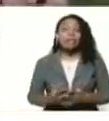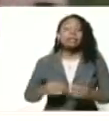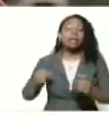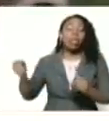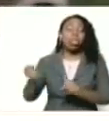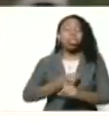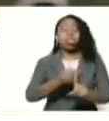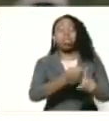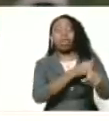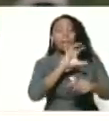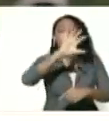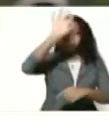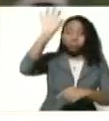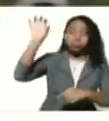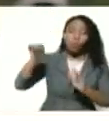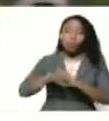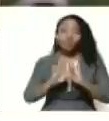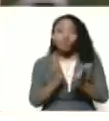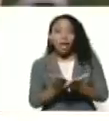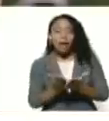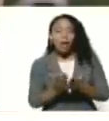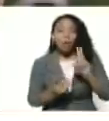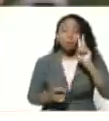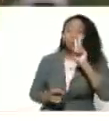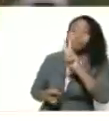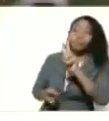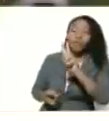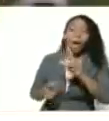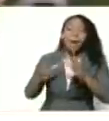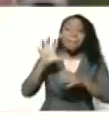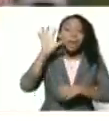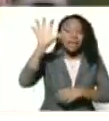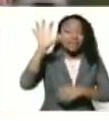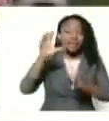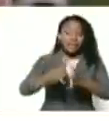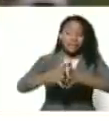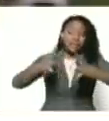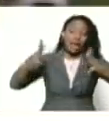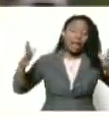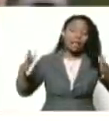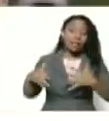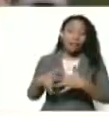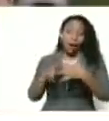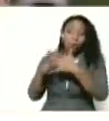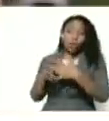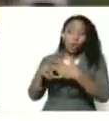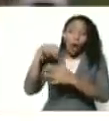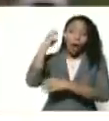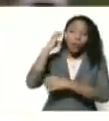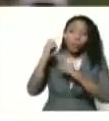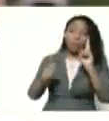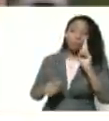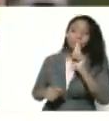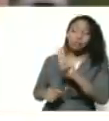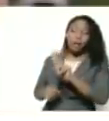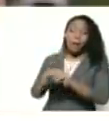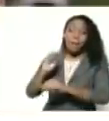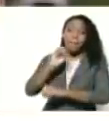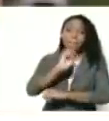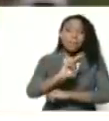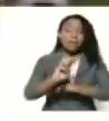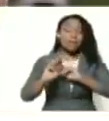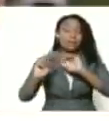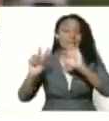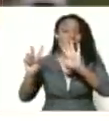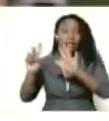los países del mundo? Cuando veíamos a países grandes como Estados Unidos, a Europa, por ejemplo, con 27